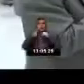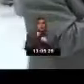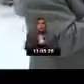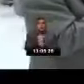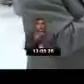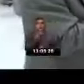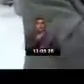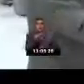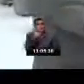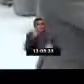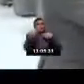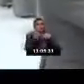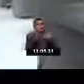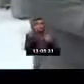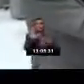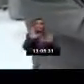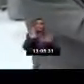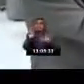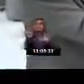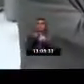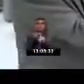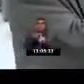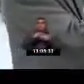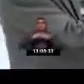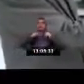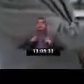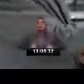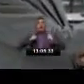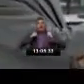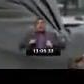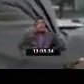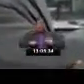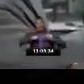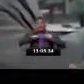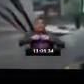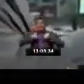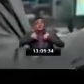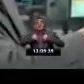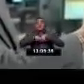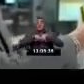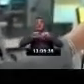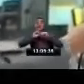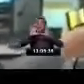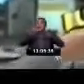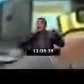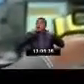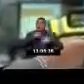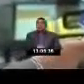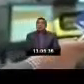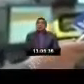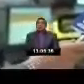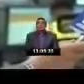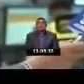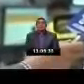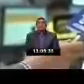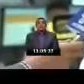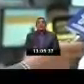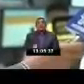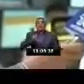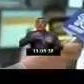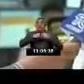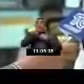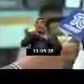trabajo. ¿Cómo se va a normar eso? A ver, primero, la crisis no ha terminado. Eso tenemos que ser absolutamente claros. No tenemos una base legal porque la